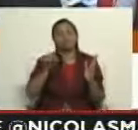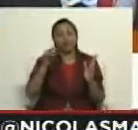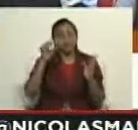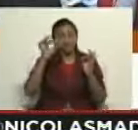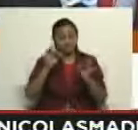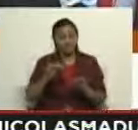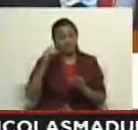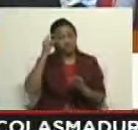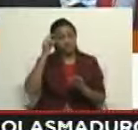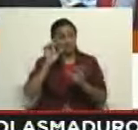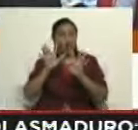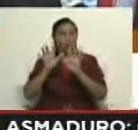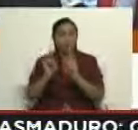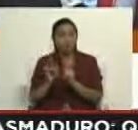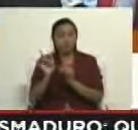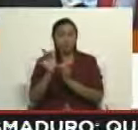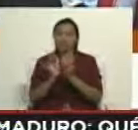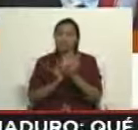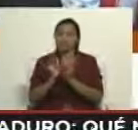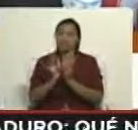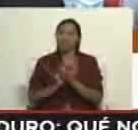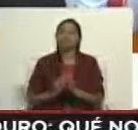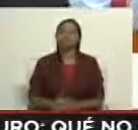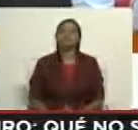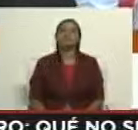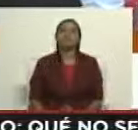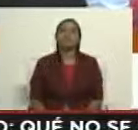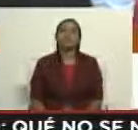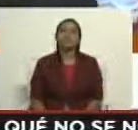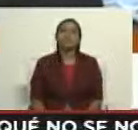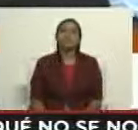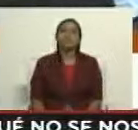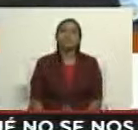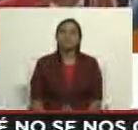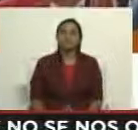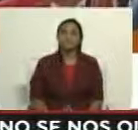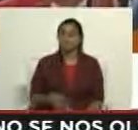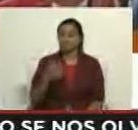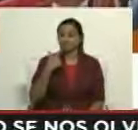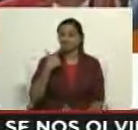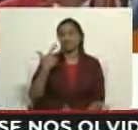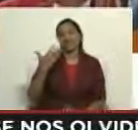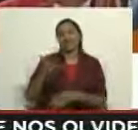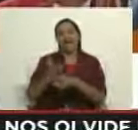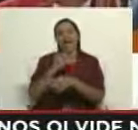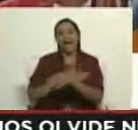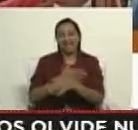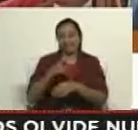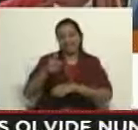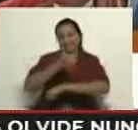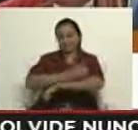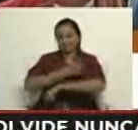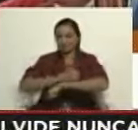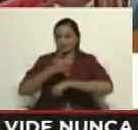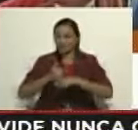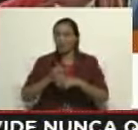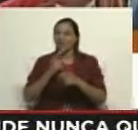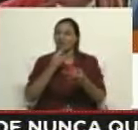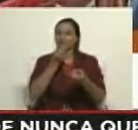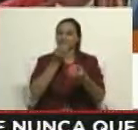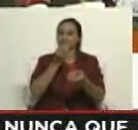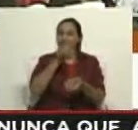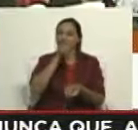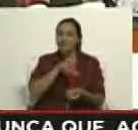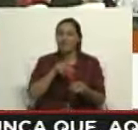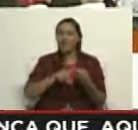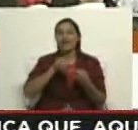El día 11, después que lo que contaron nuestros compañeros, la compañera Iri y el compañero